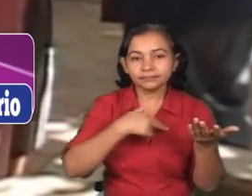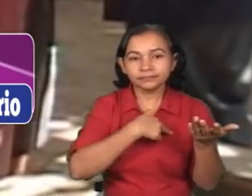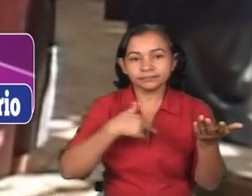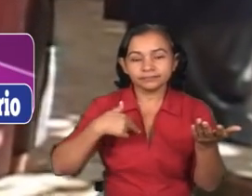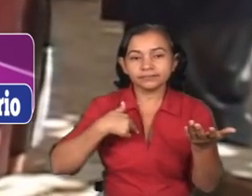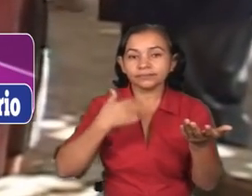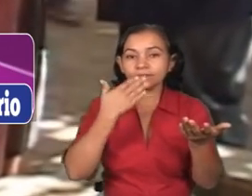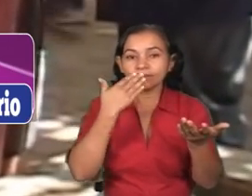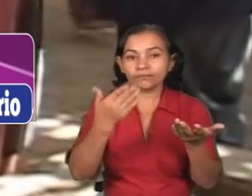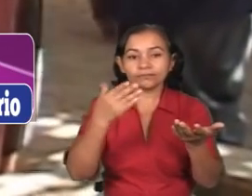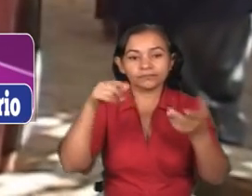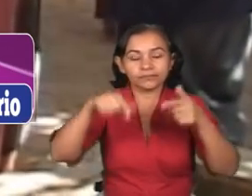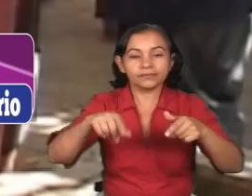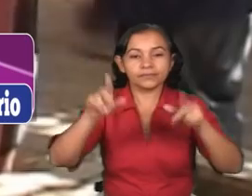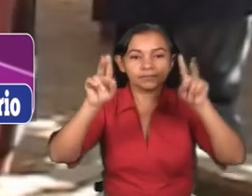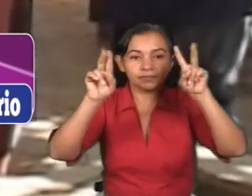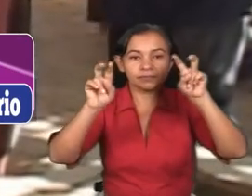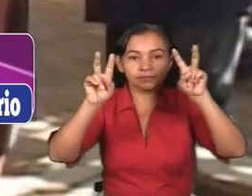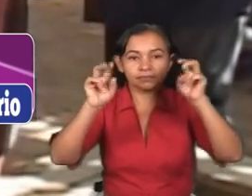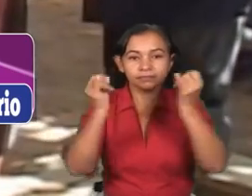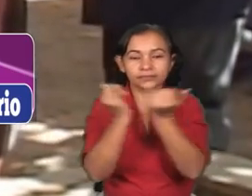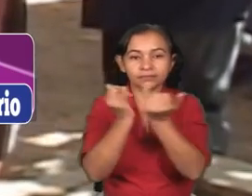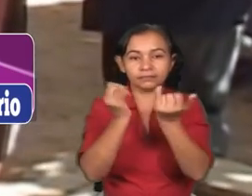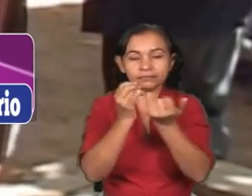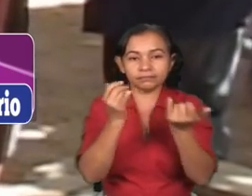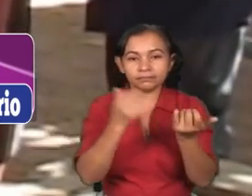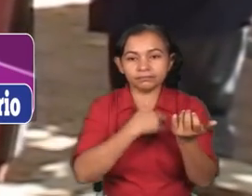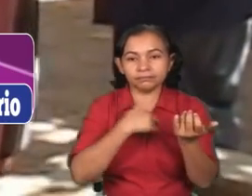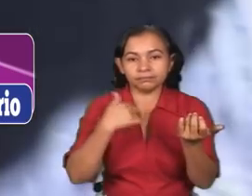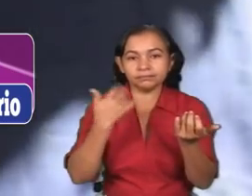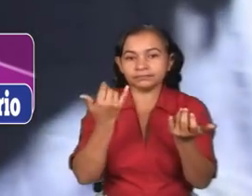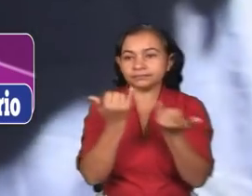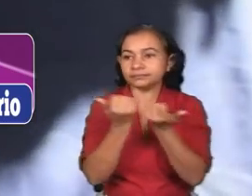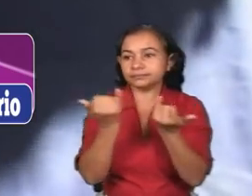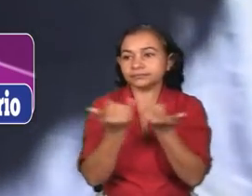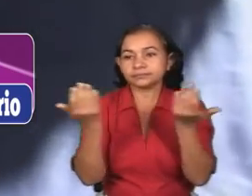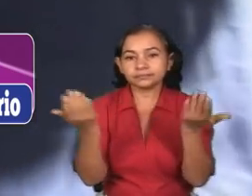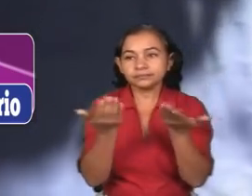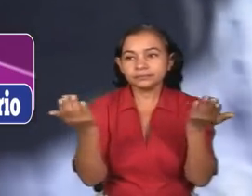lo bueno en este tema del agua potable es que logramos, diría yo, como